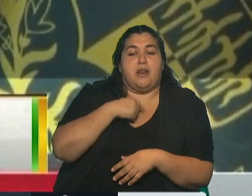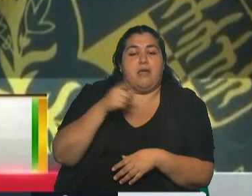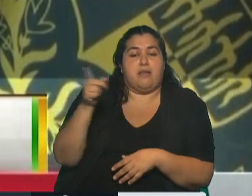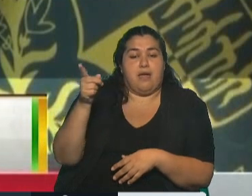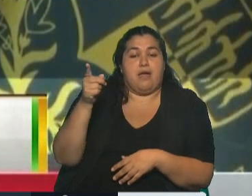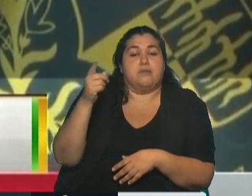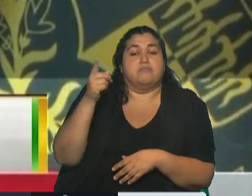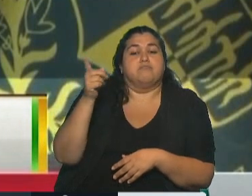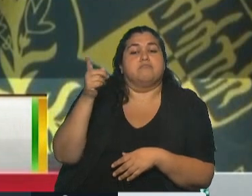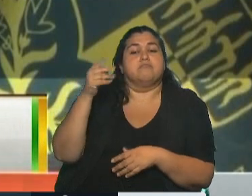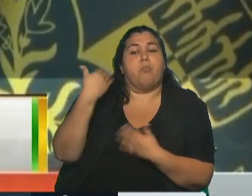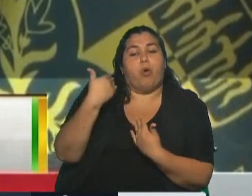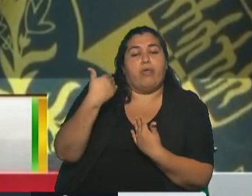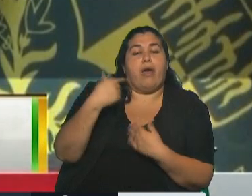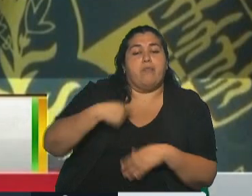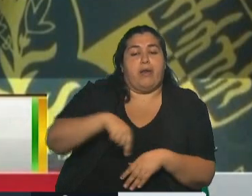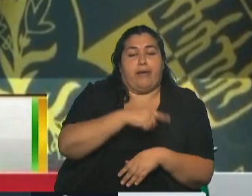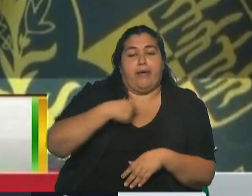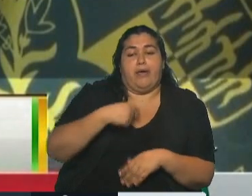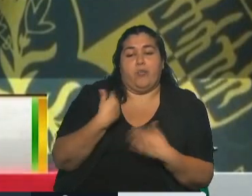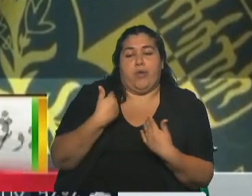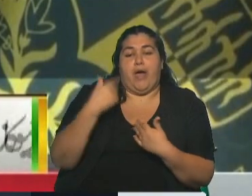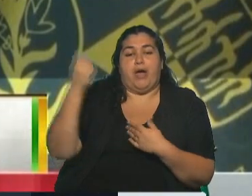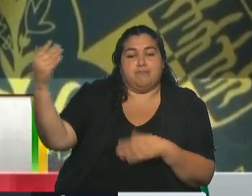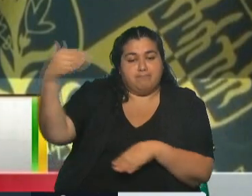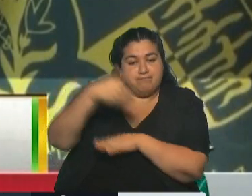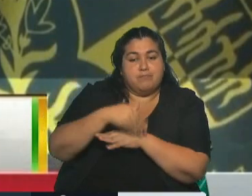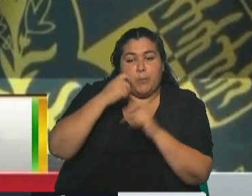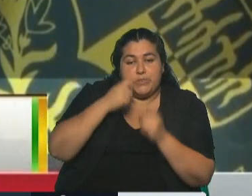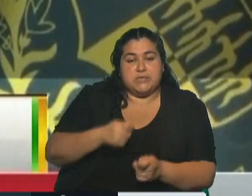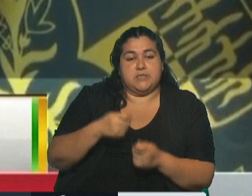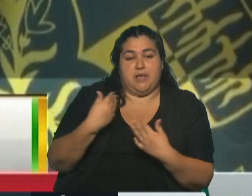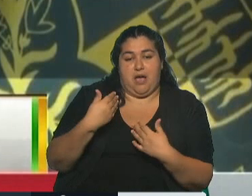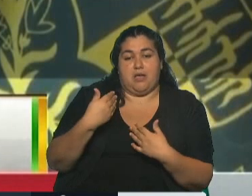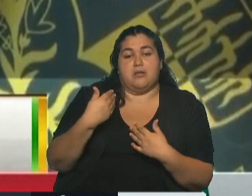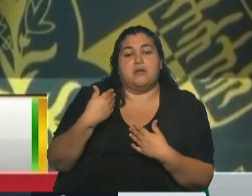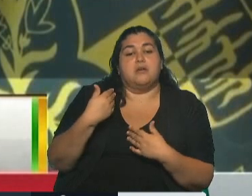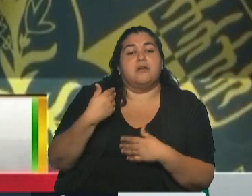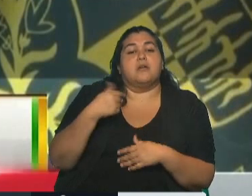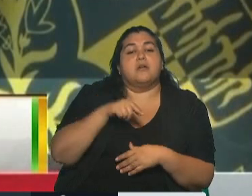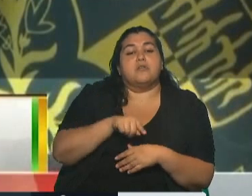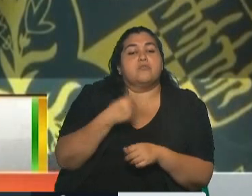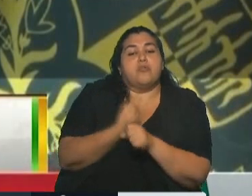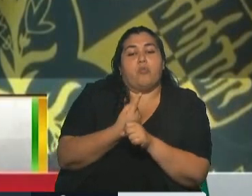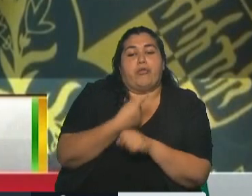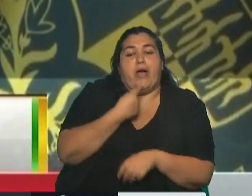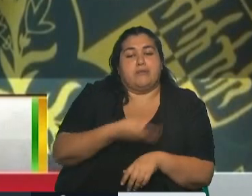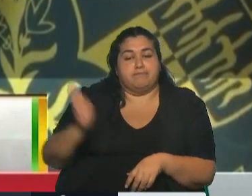Iranian ambassador to Pakistan, who is currently visiting Iran, may not return for the time